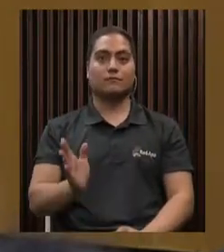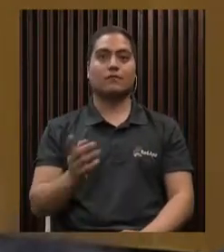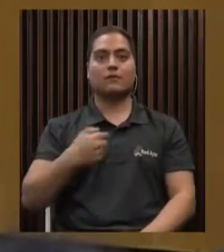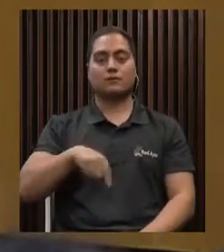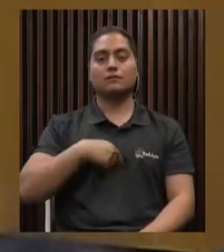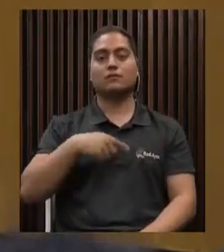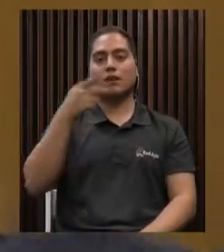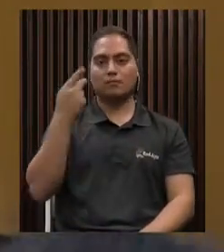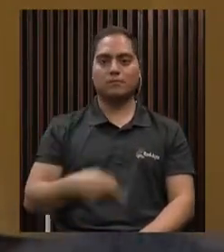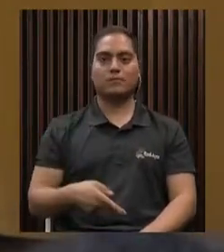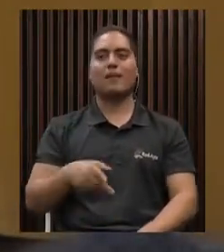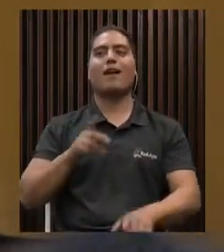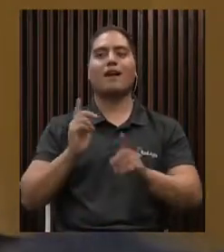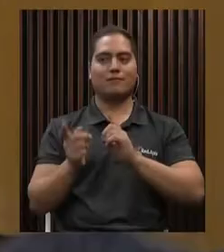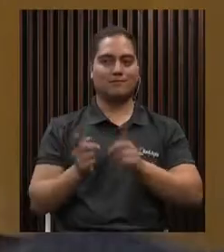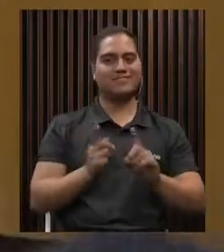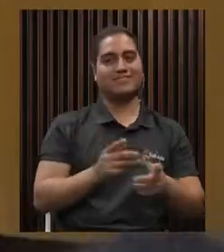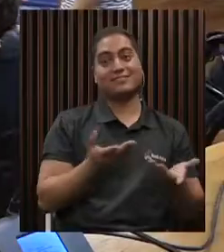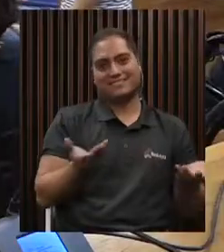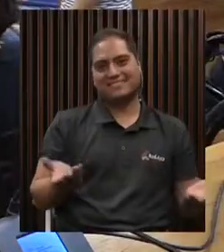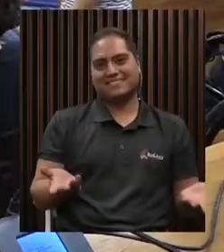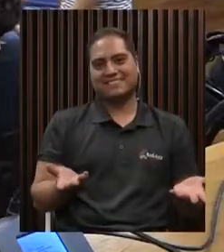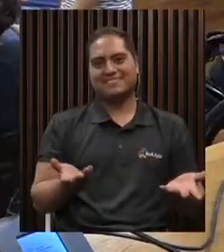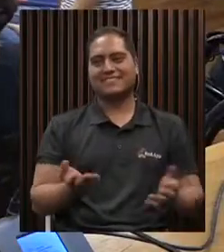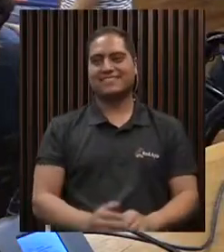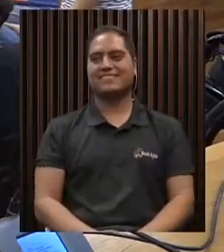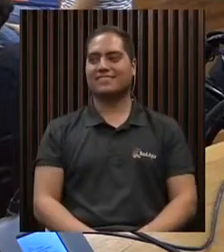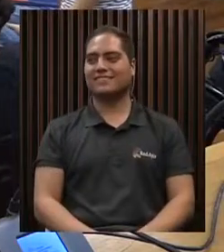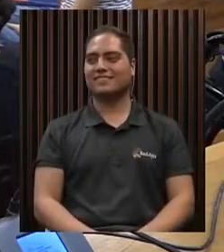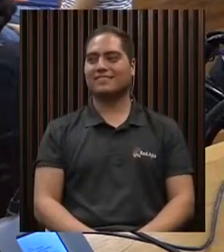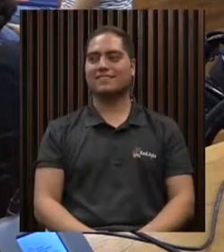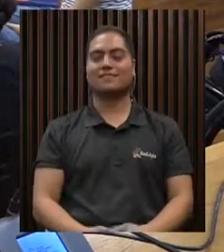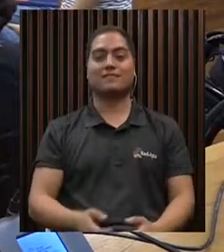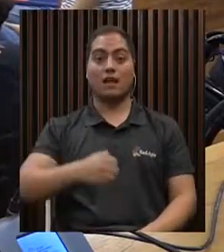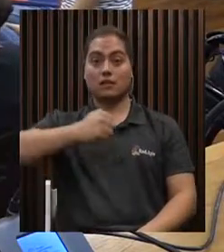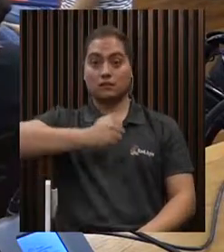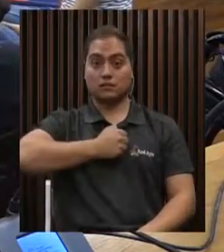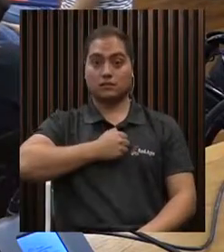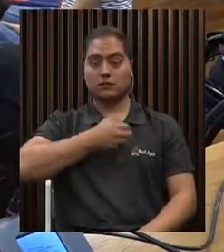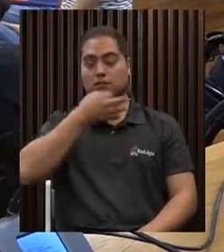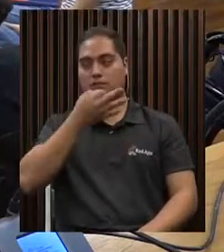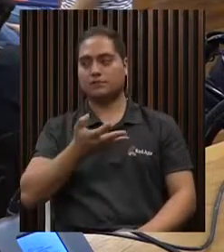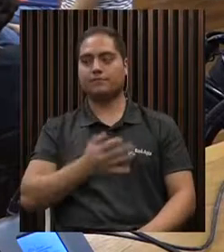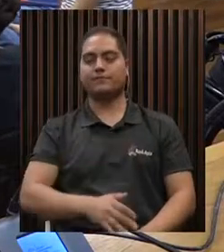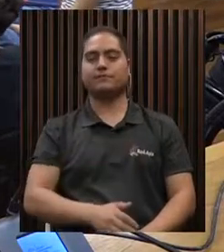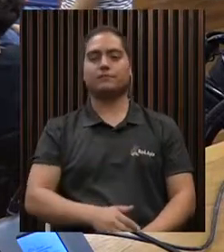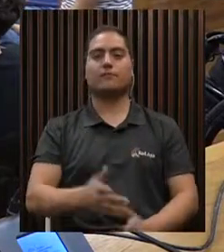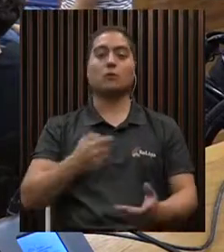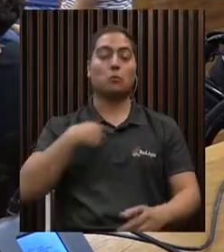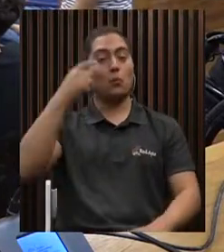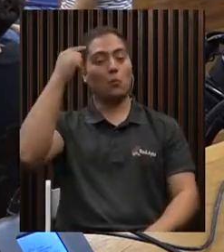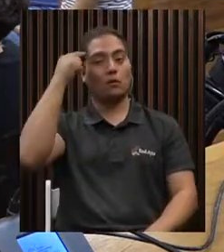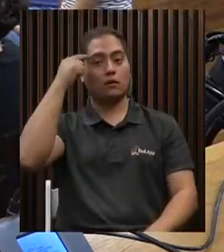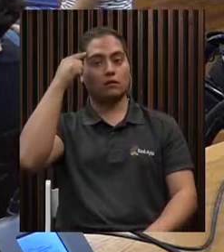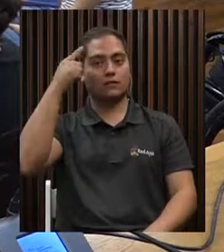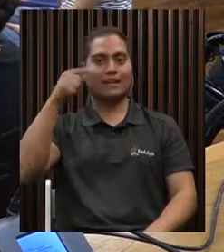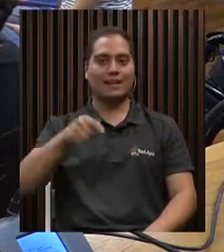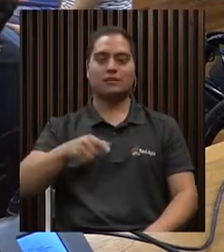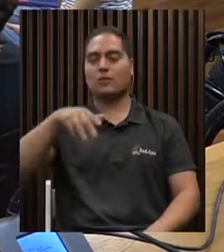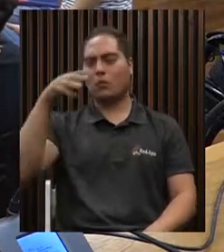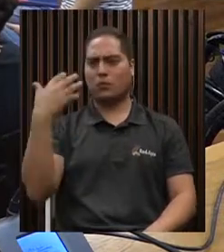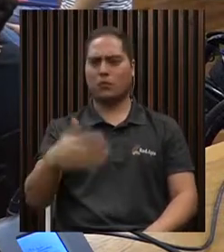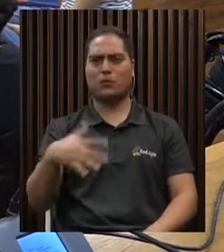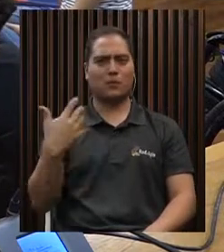propia administración, ¿cierto? De alguna forma, con nuestras propias ideas. Creo que eso es relevante, lo que se acaba